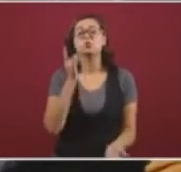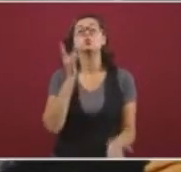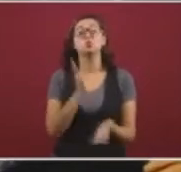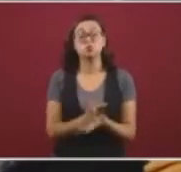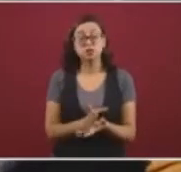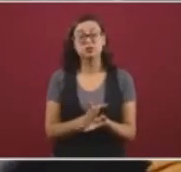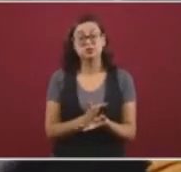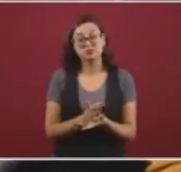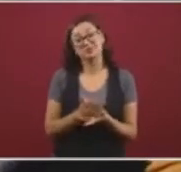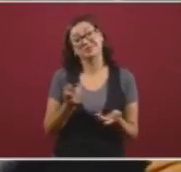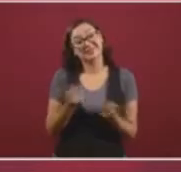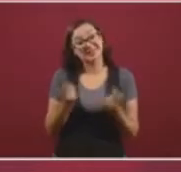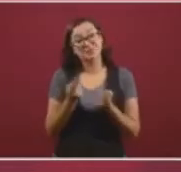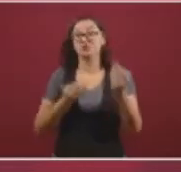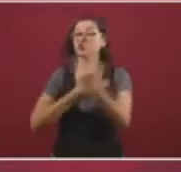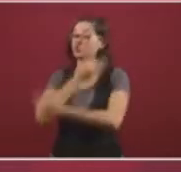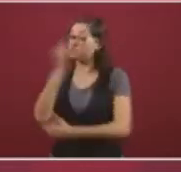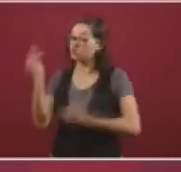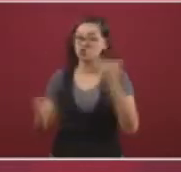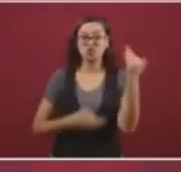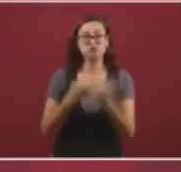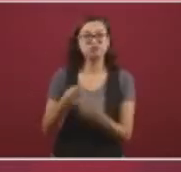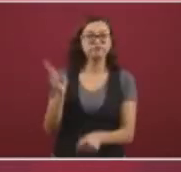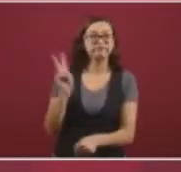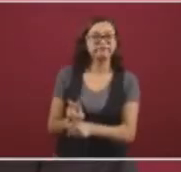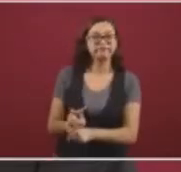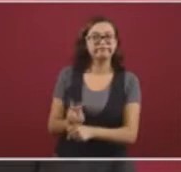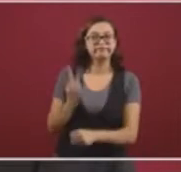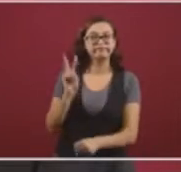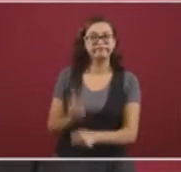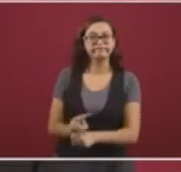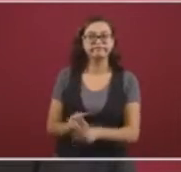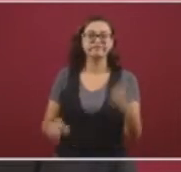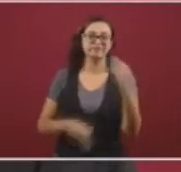de todos estar pendientes y todos ayudar.